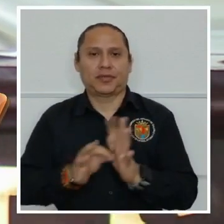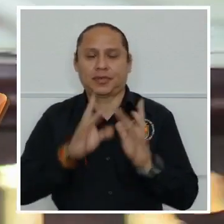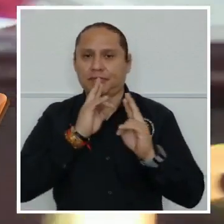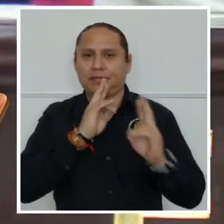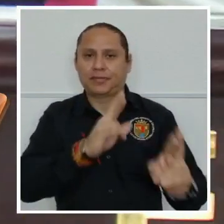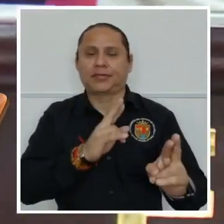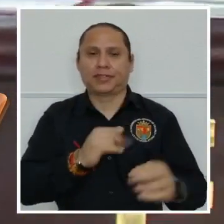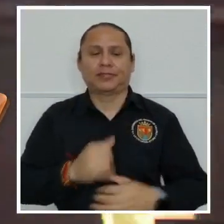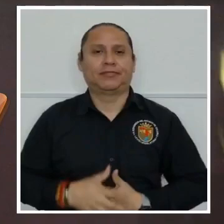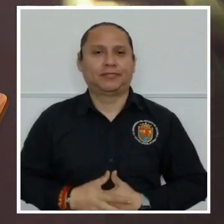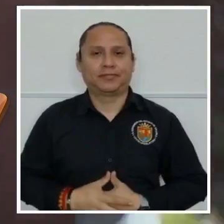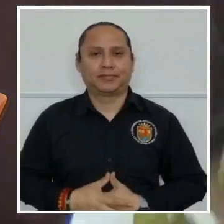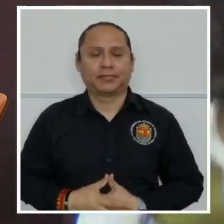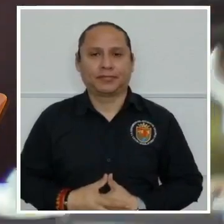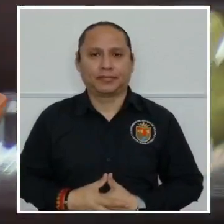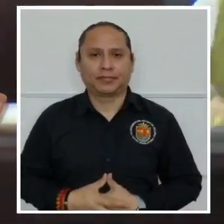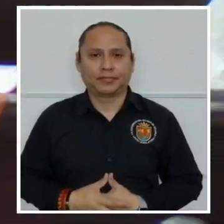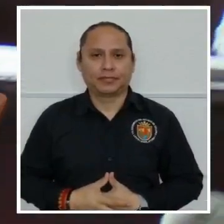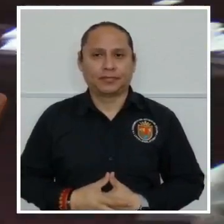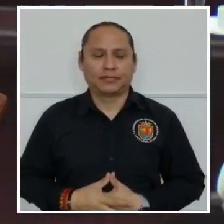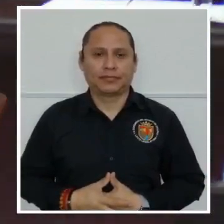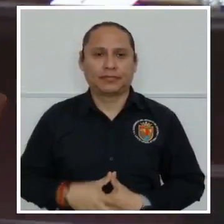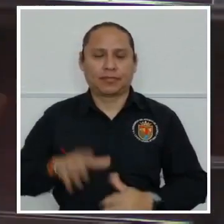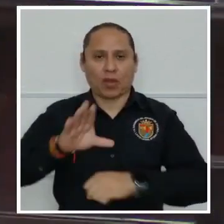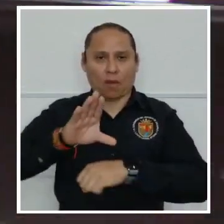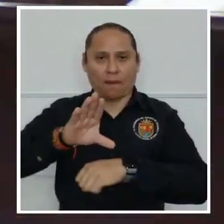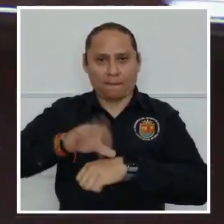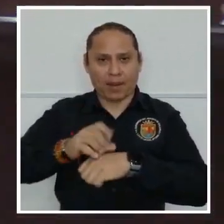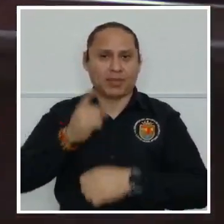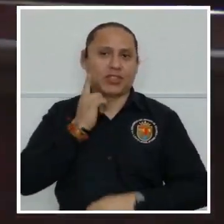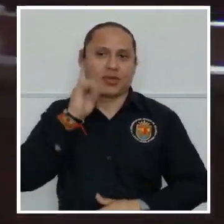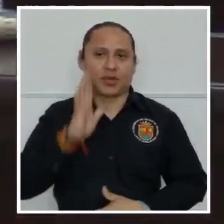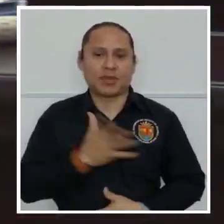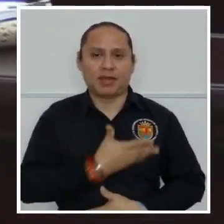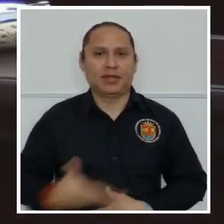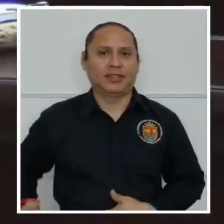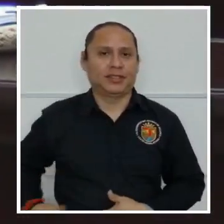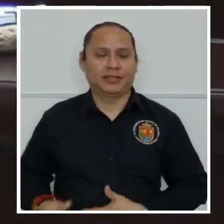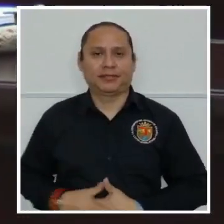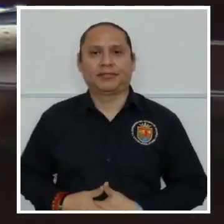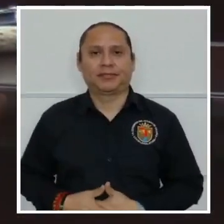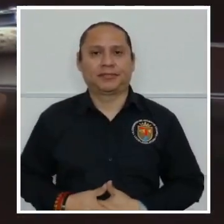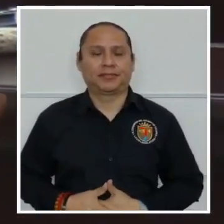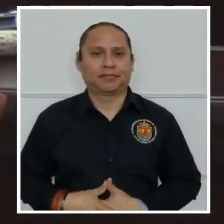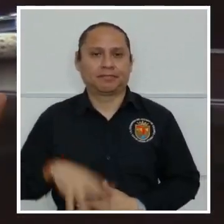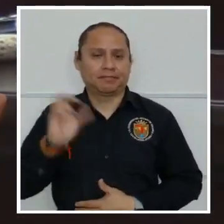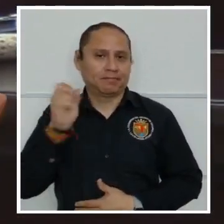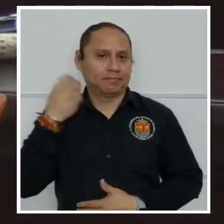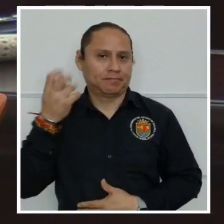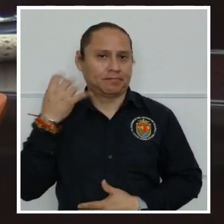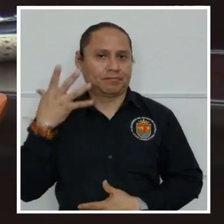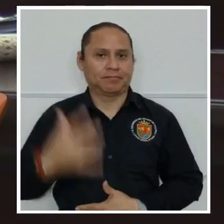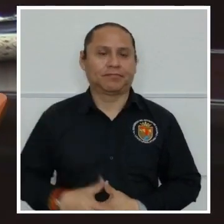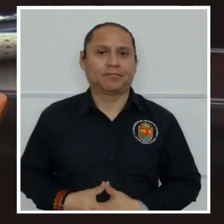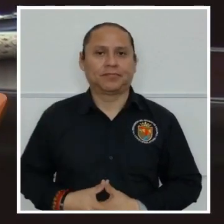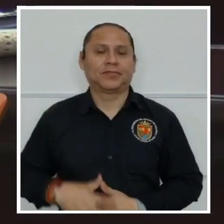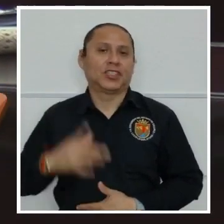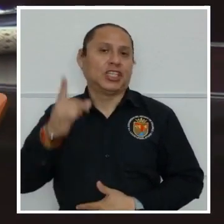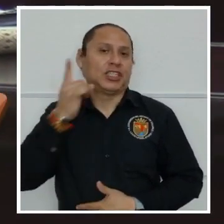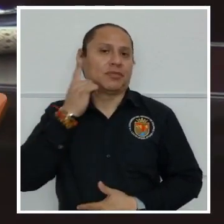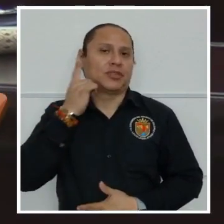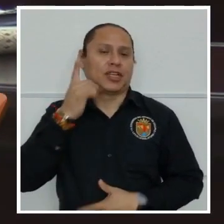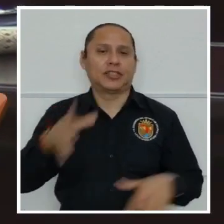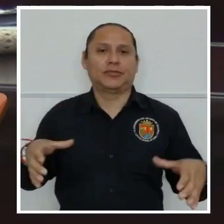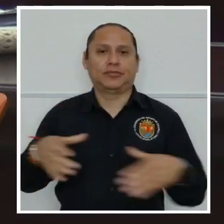puntos resolutivos del dictamen. Con su permiso, diputada presidenta, honorable asamblea, los